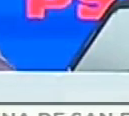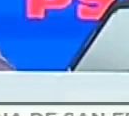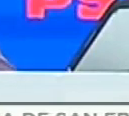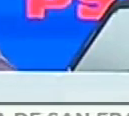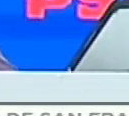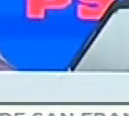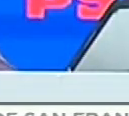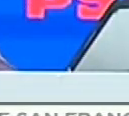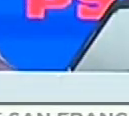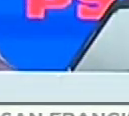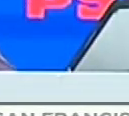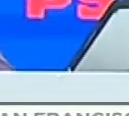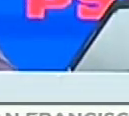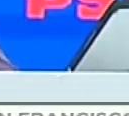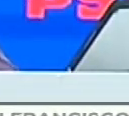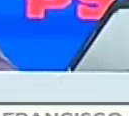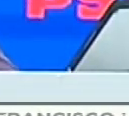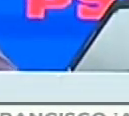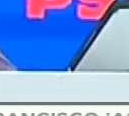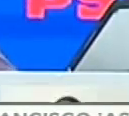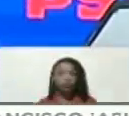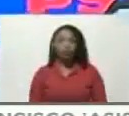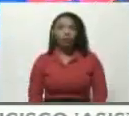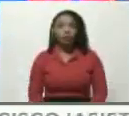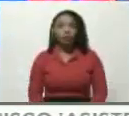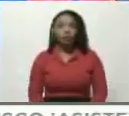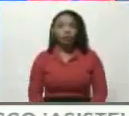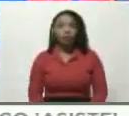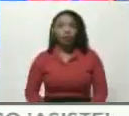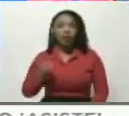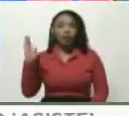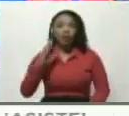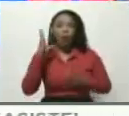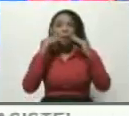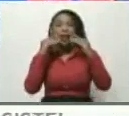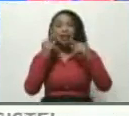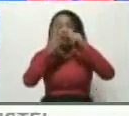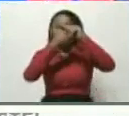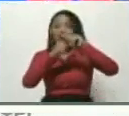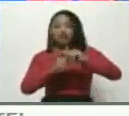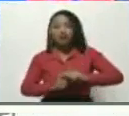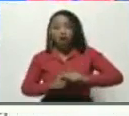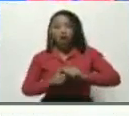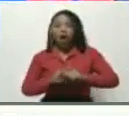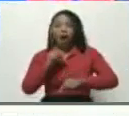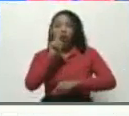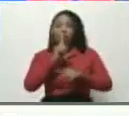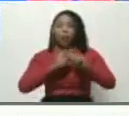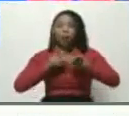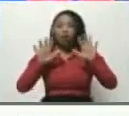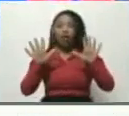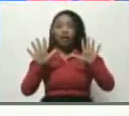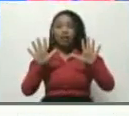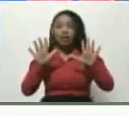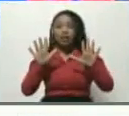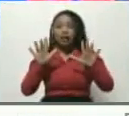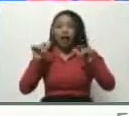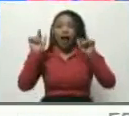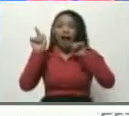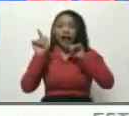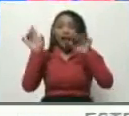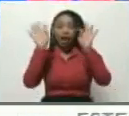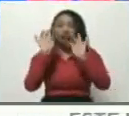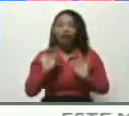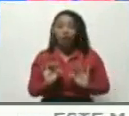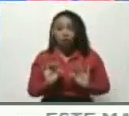revolución. No venimos de la nada, repito, venimos de experiencia acumulada. Y el 1x10 es el método